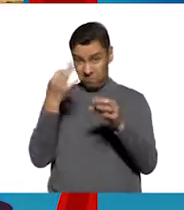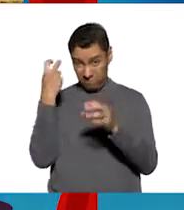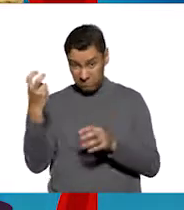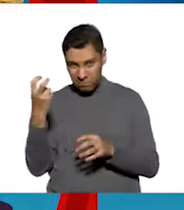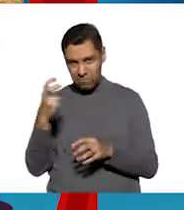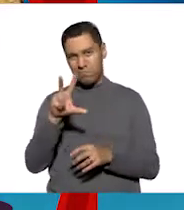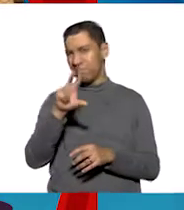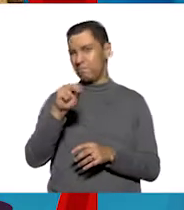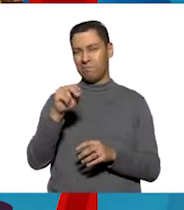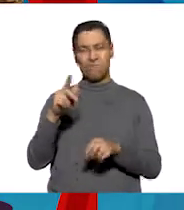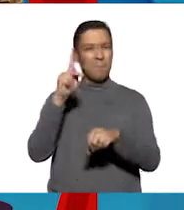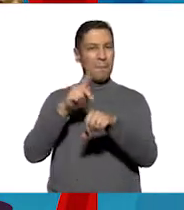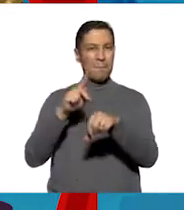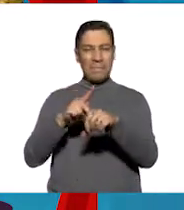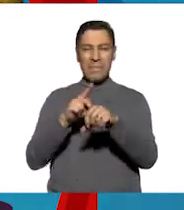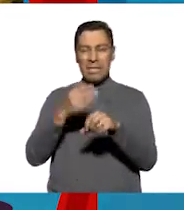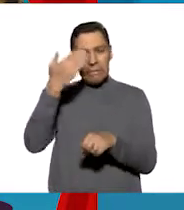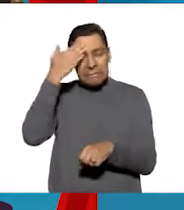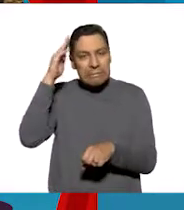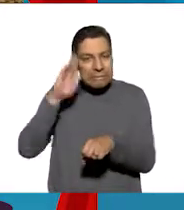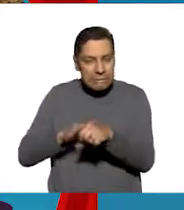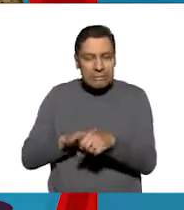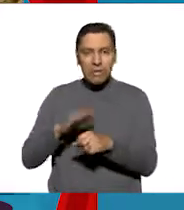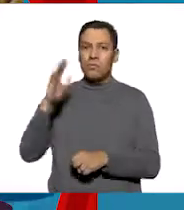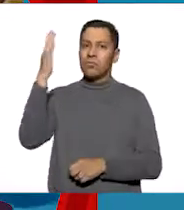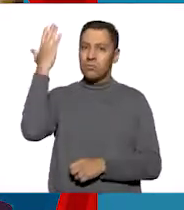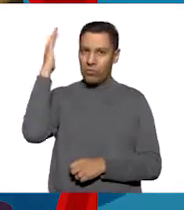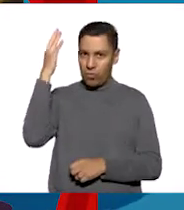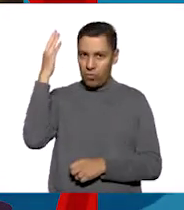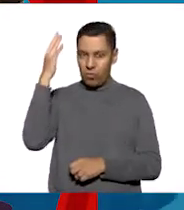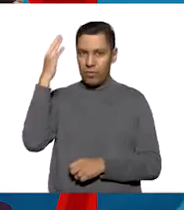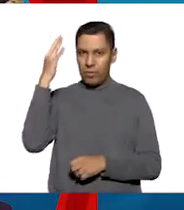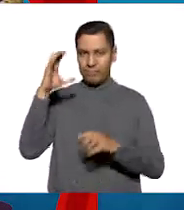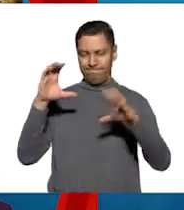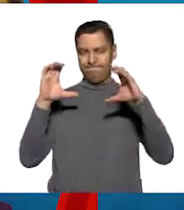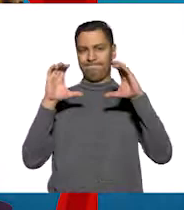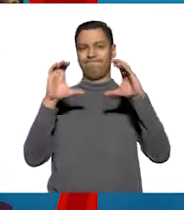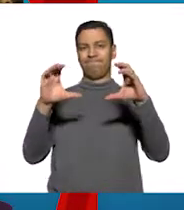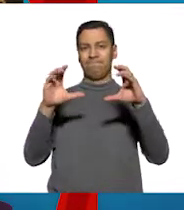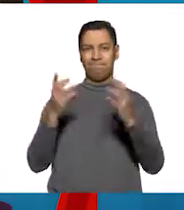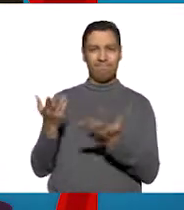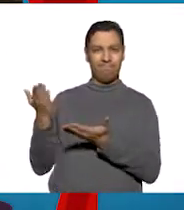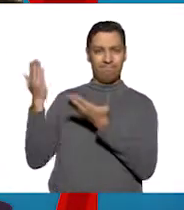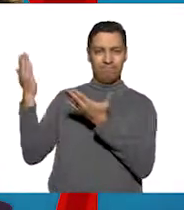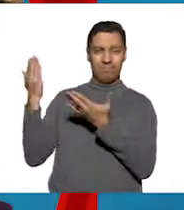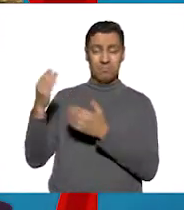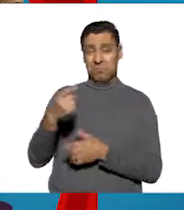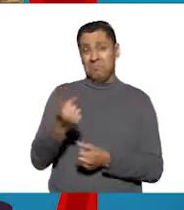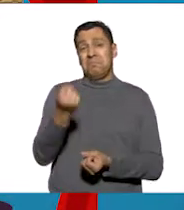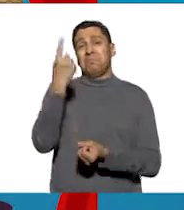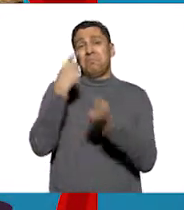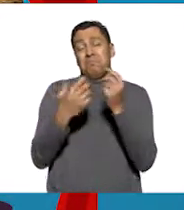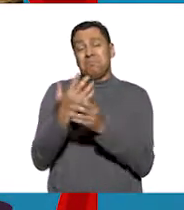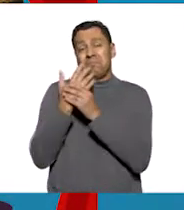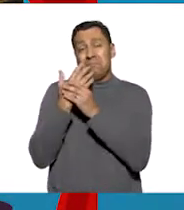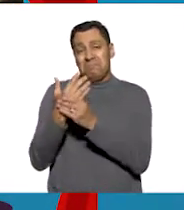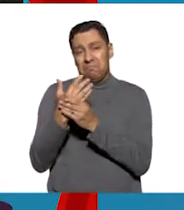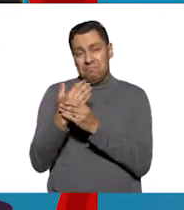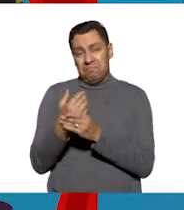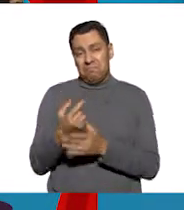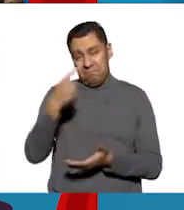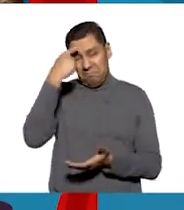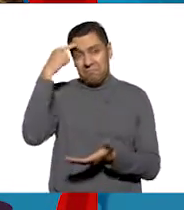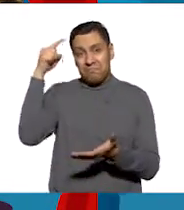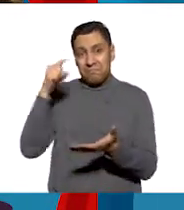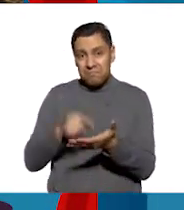una piedra conmemorativa solar. De hecho, hay la hipótesis de que ellos lo